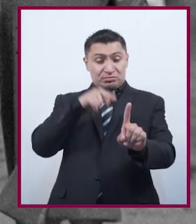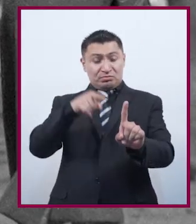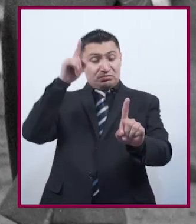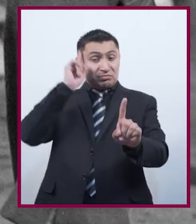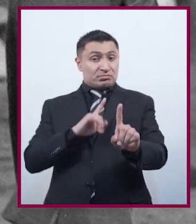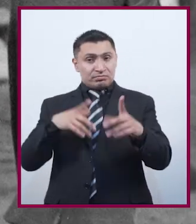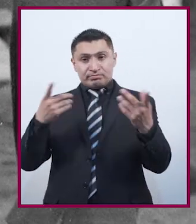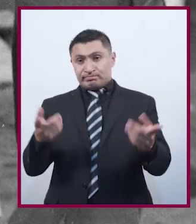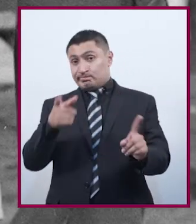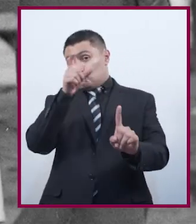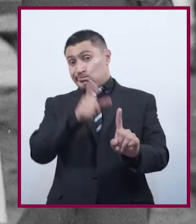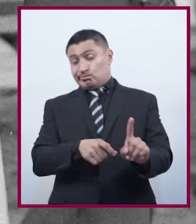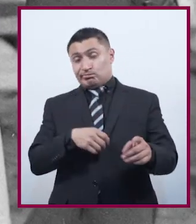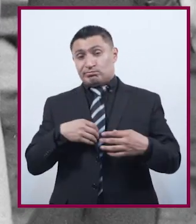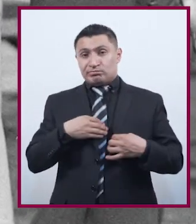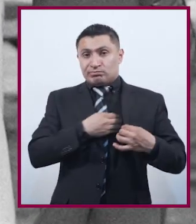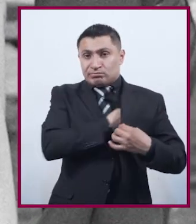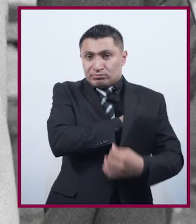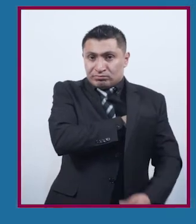de la mujer.